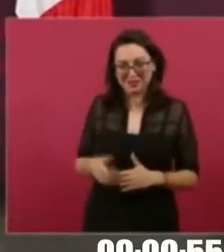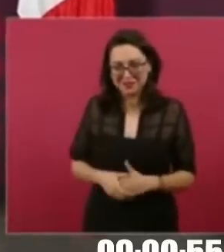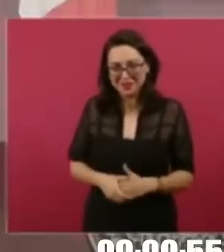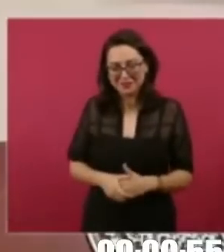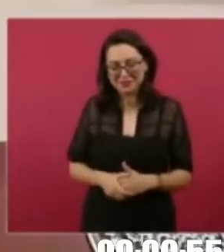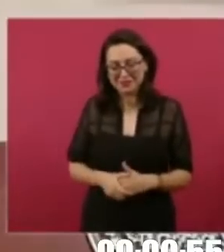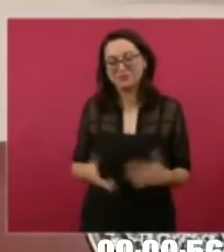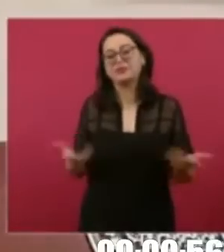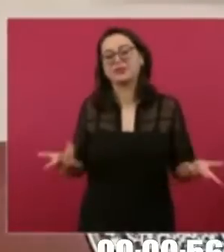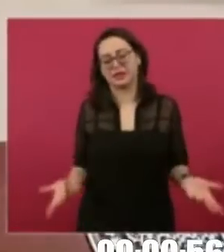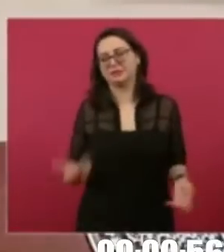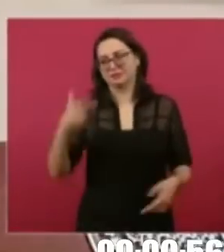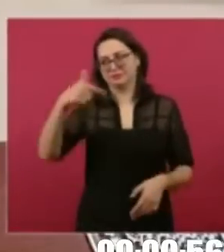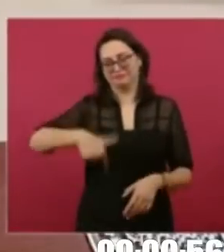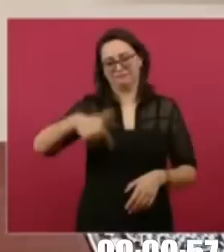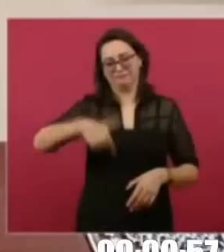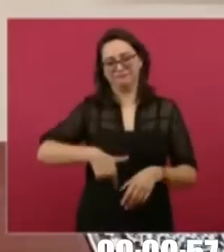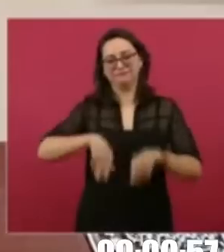no alcanza